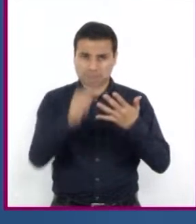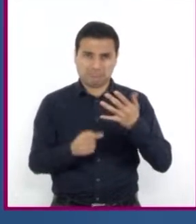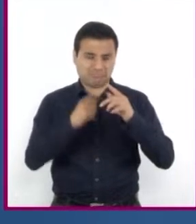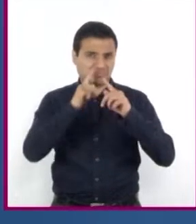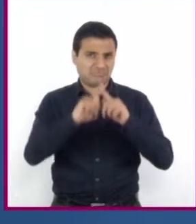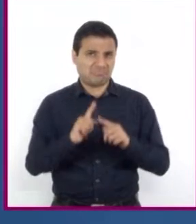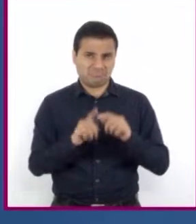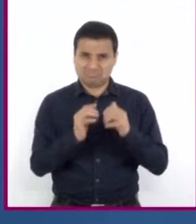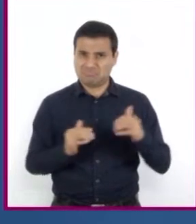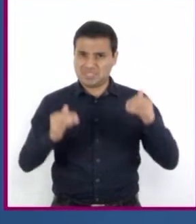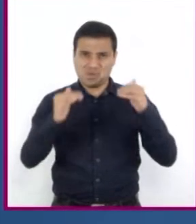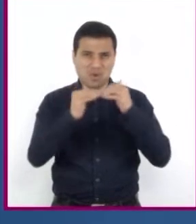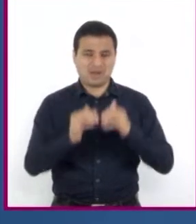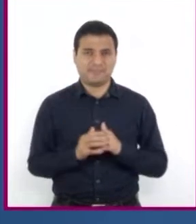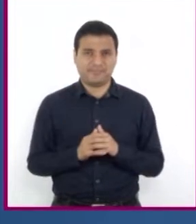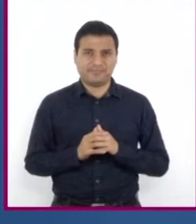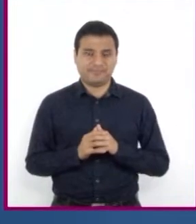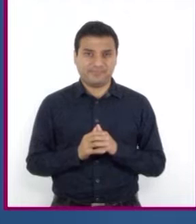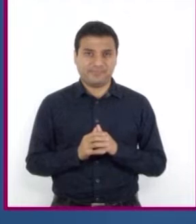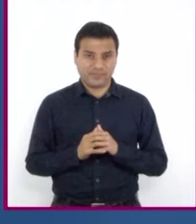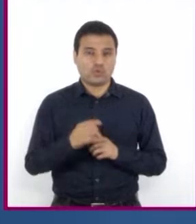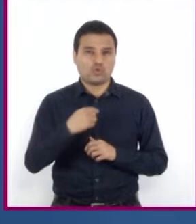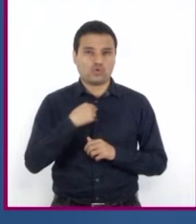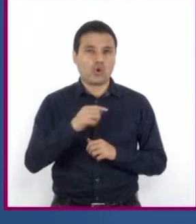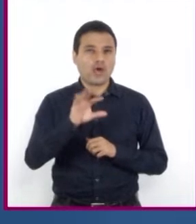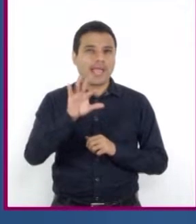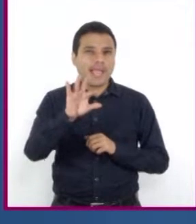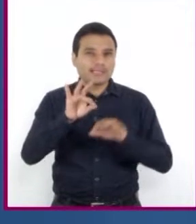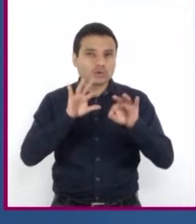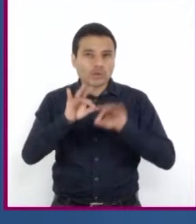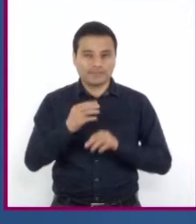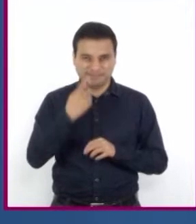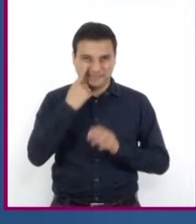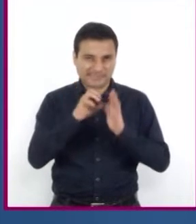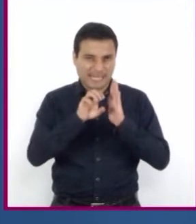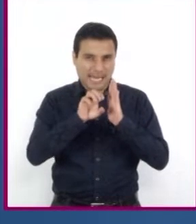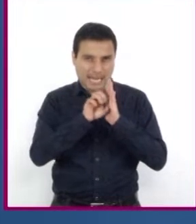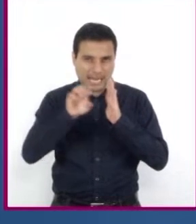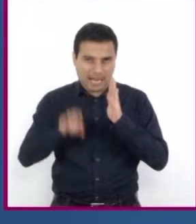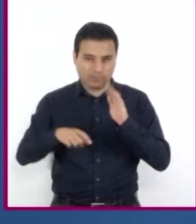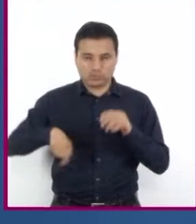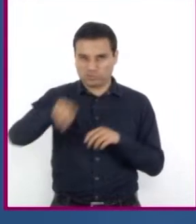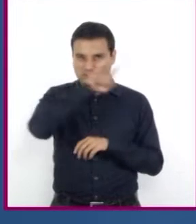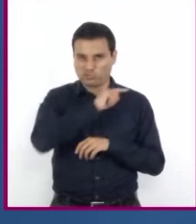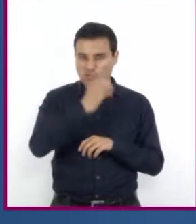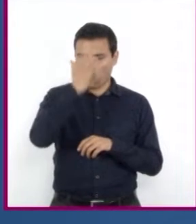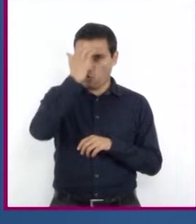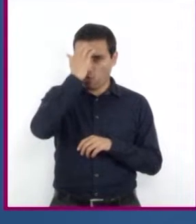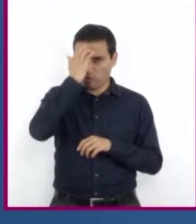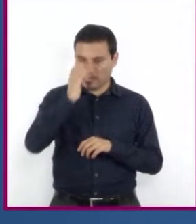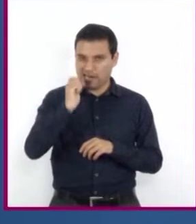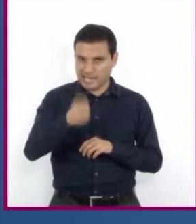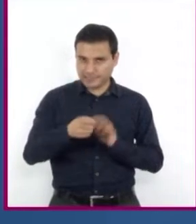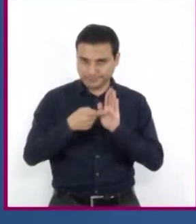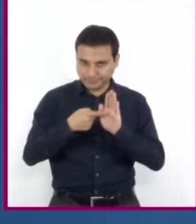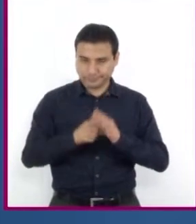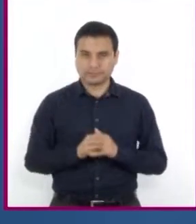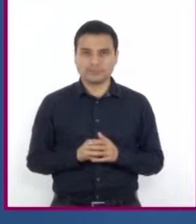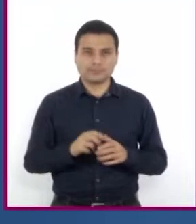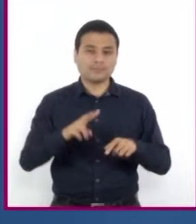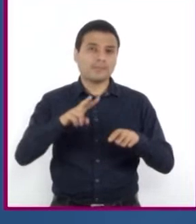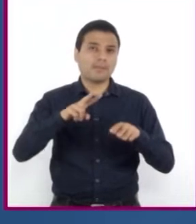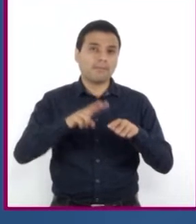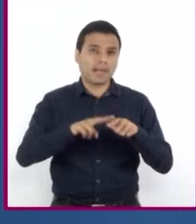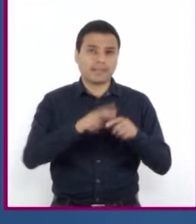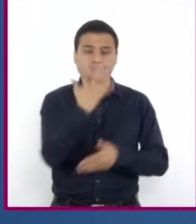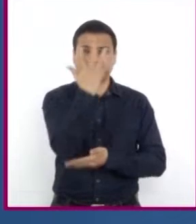equivalentes. Para ello, seleccioné la siguiente situación. Acompáñenme a conocerla. En un parque